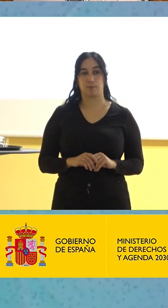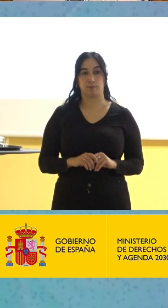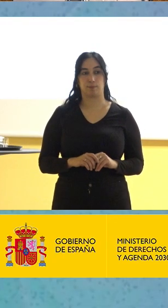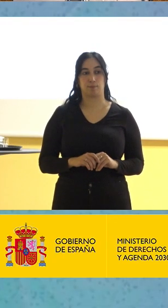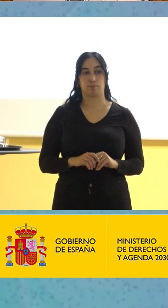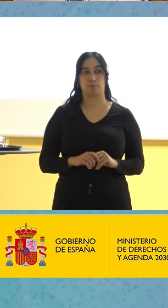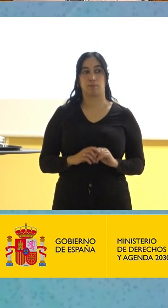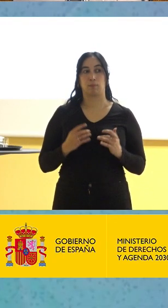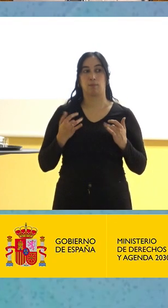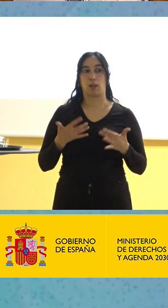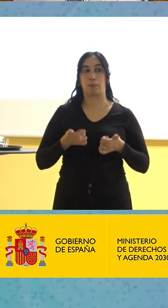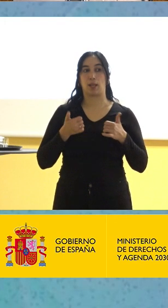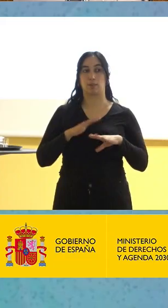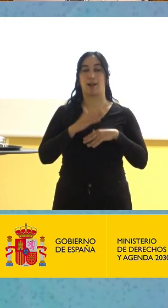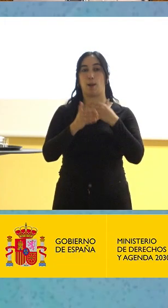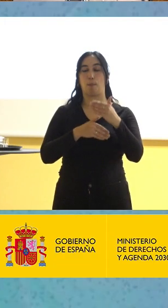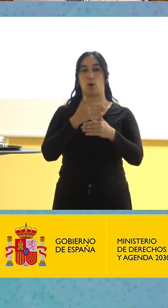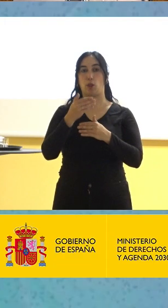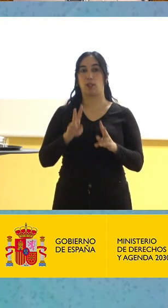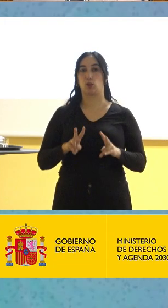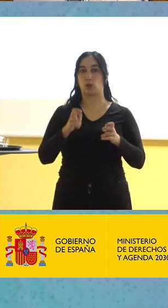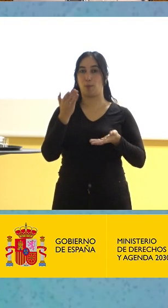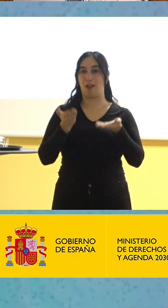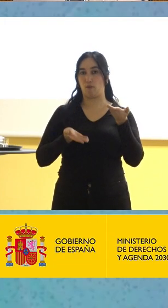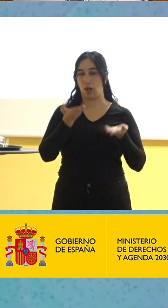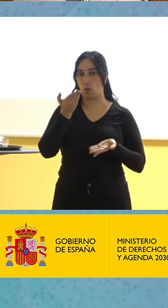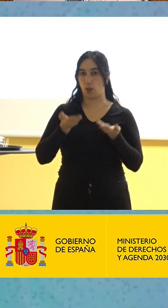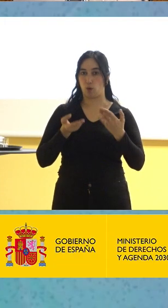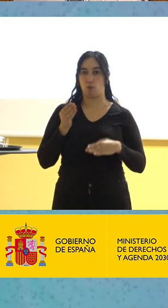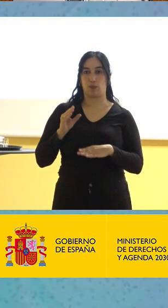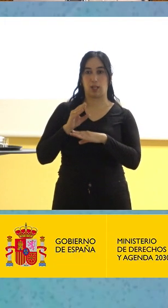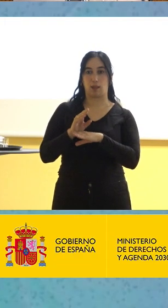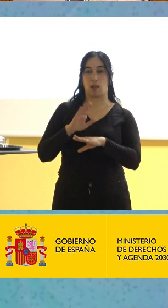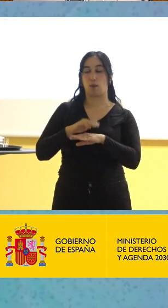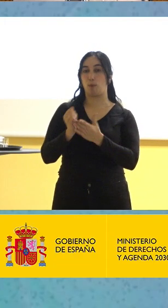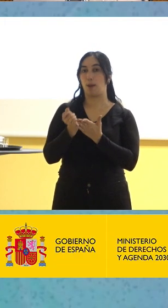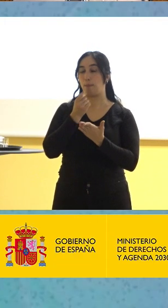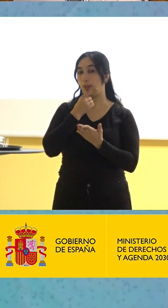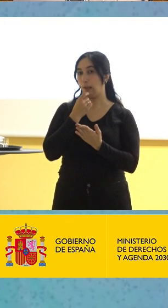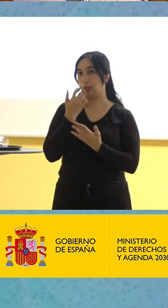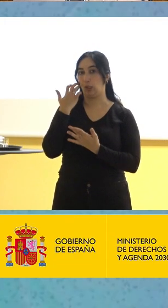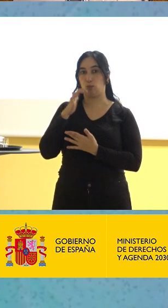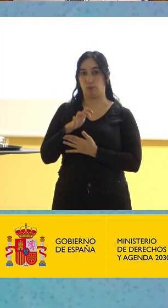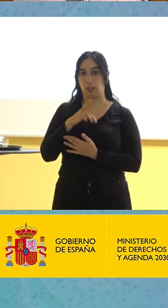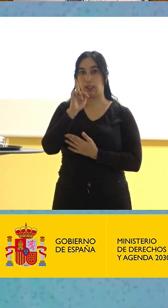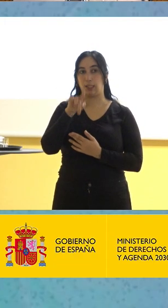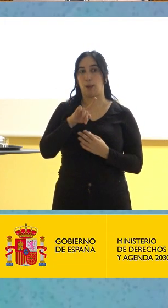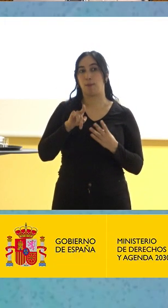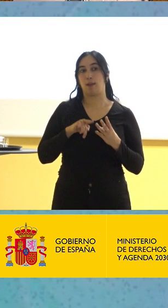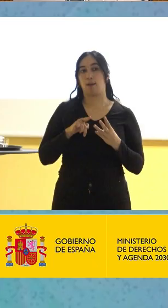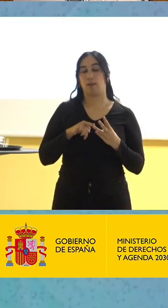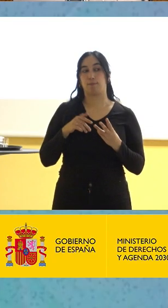La agilización de procesos de evaluación y de financiación de los medicamentos huérfanos, y